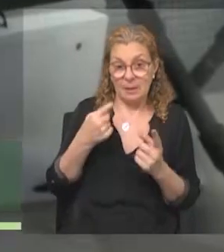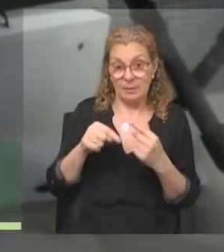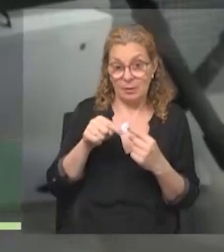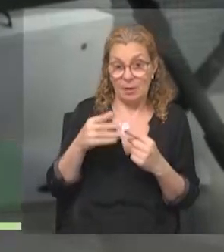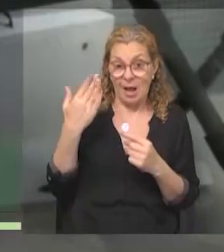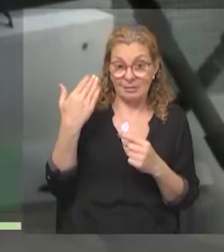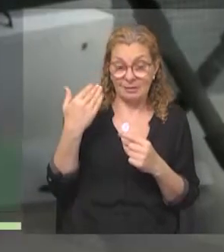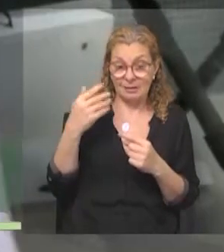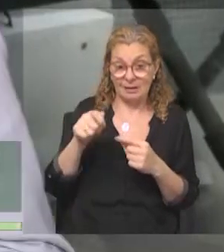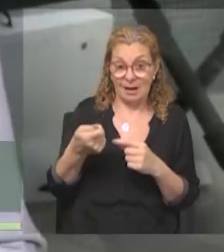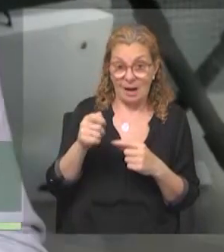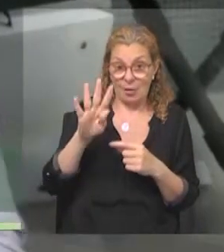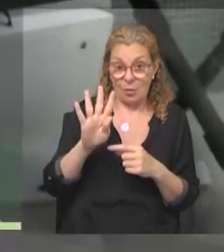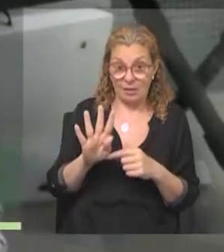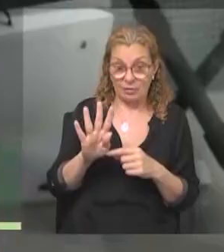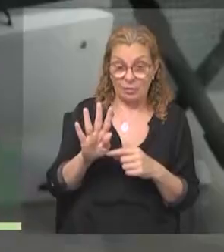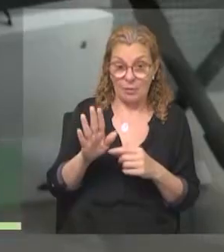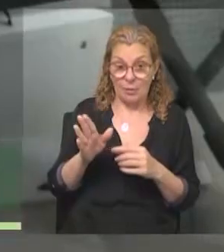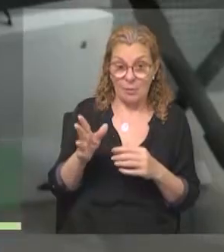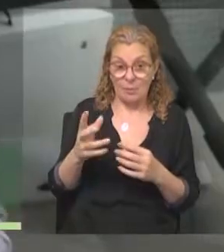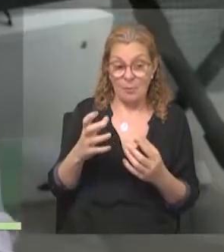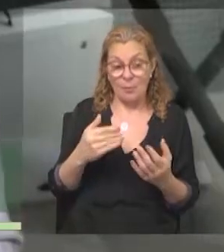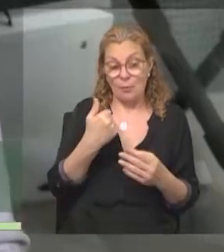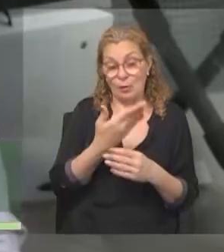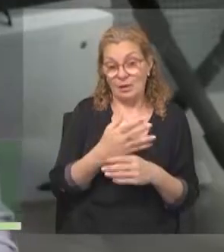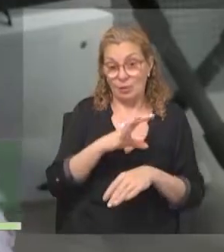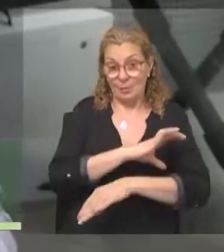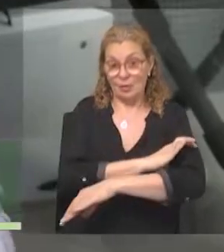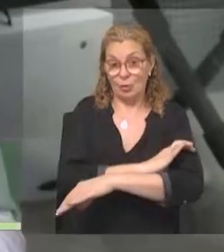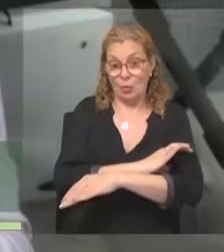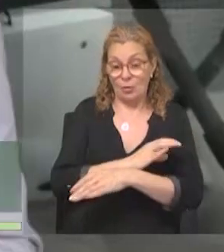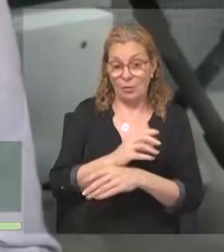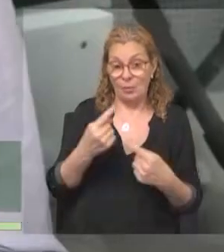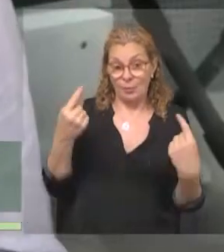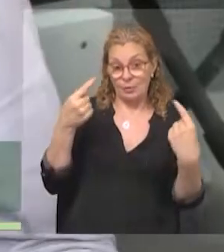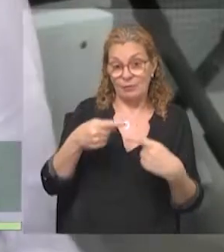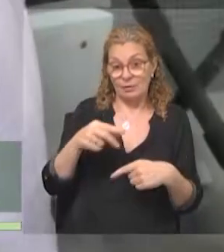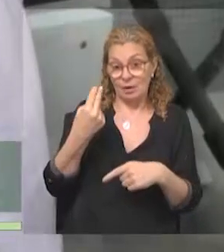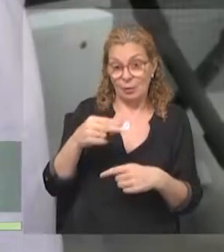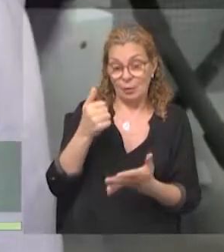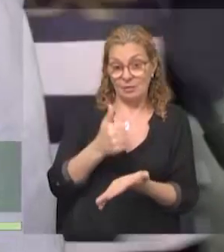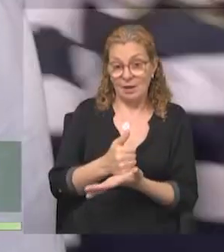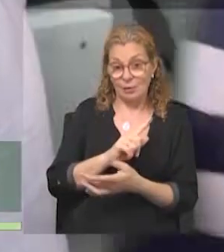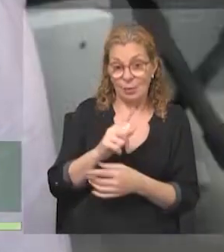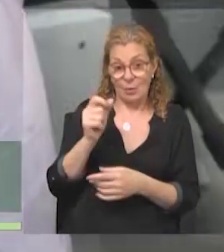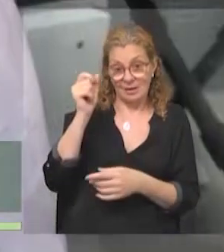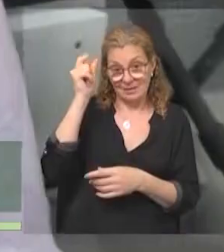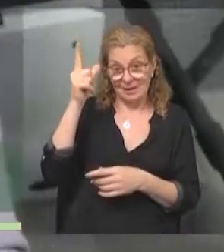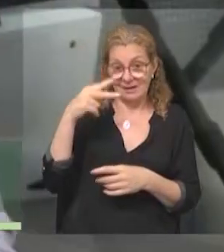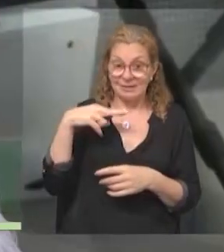pasó el otro día en Canal 4 poniendo a yamandu en un debate que nunca estuvo no es Inteligencia